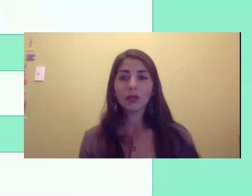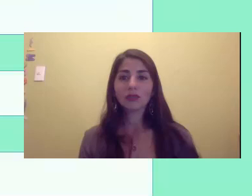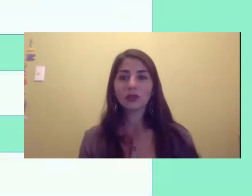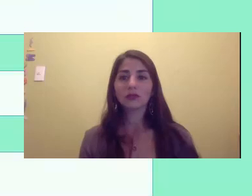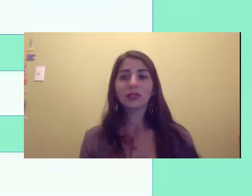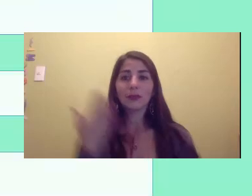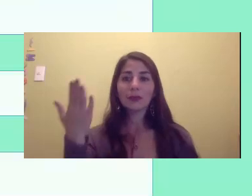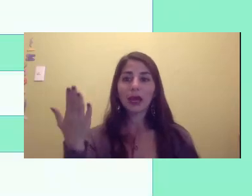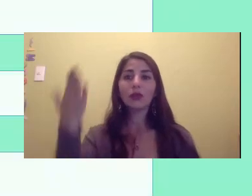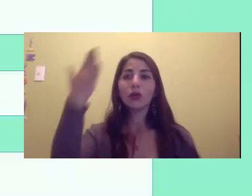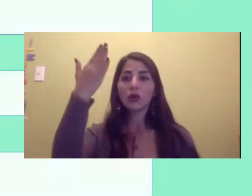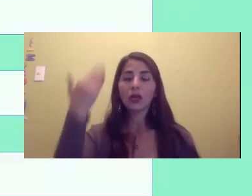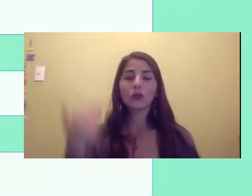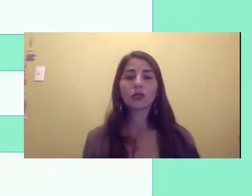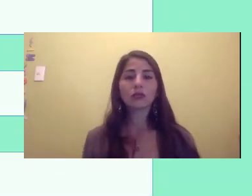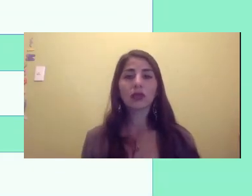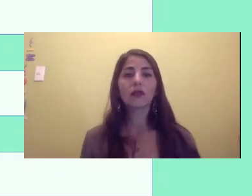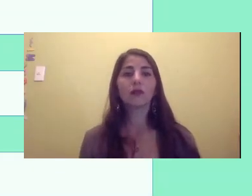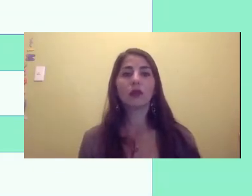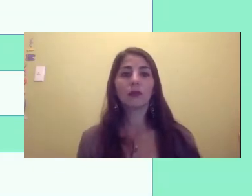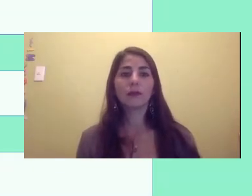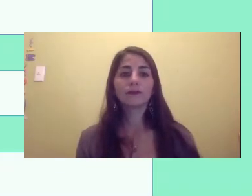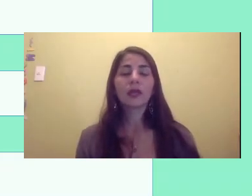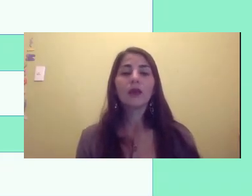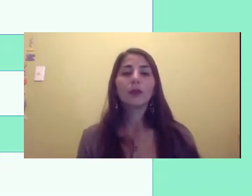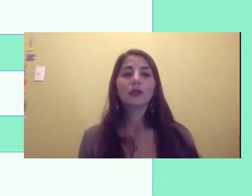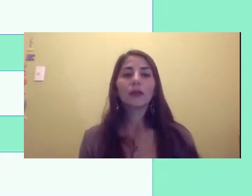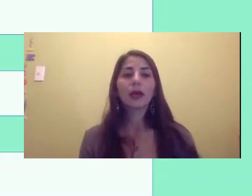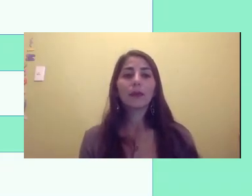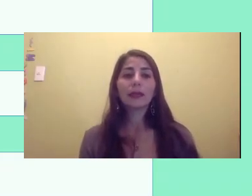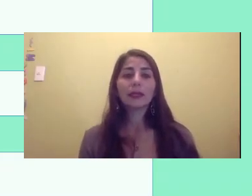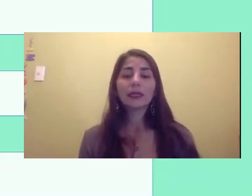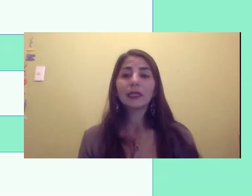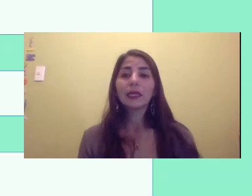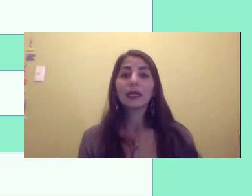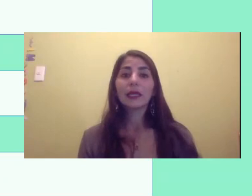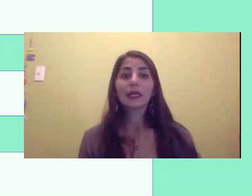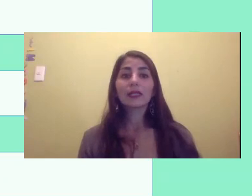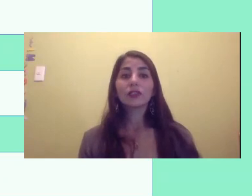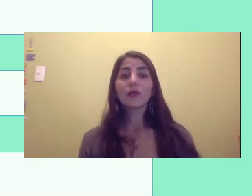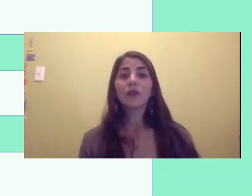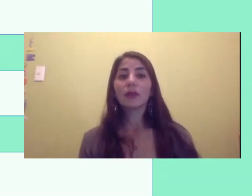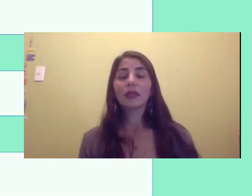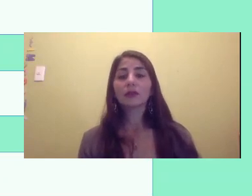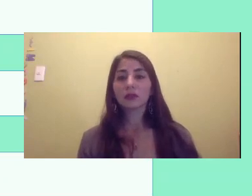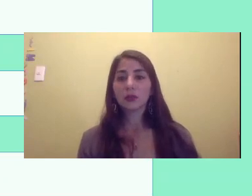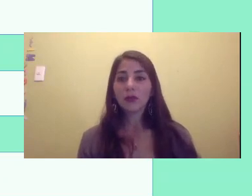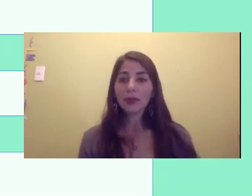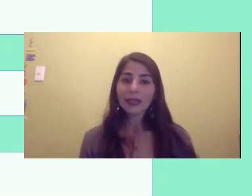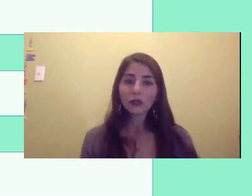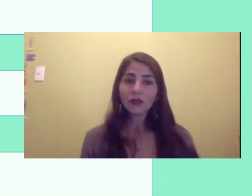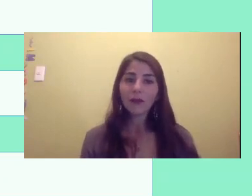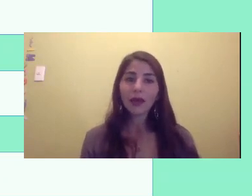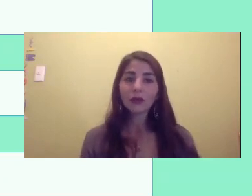de articulación de mi mano con alguna zona del cuerpo. Por otra parte, en relación al movimiento,